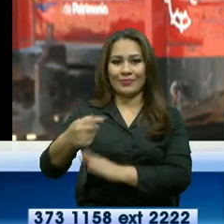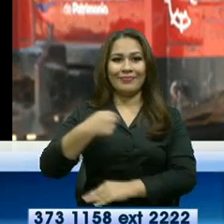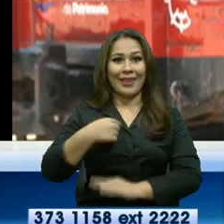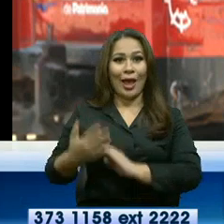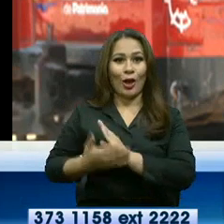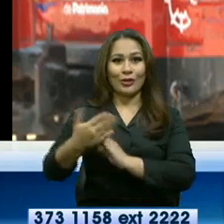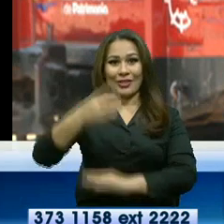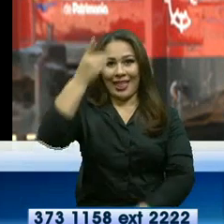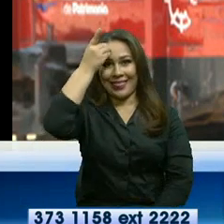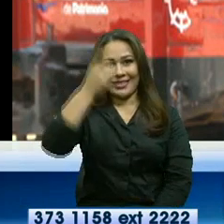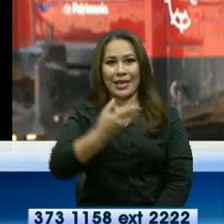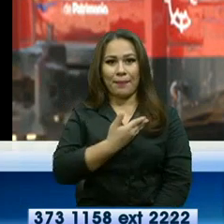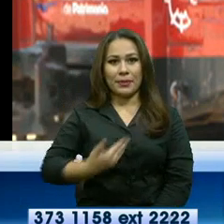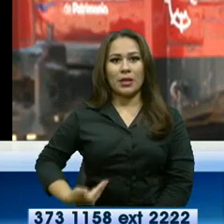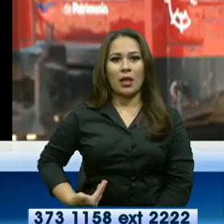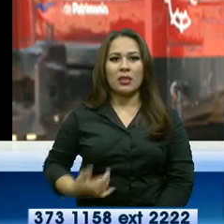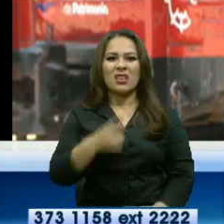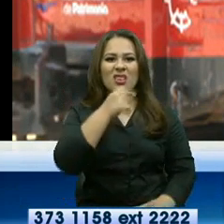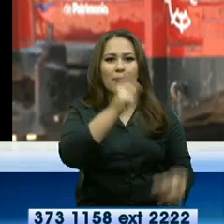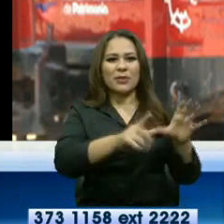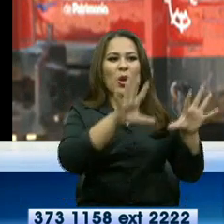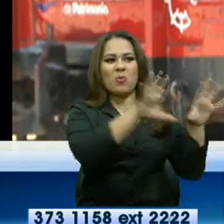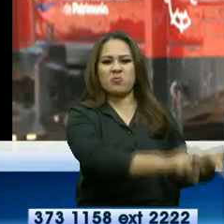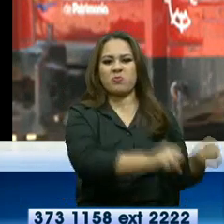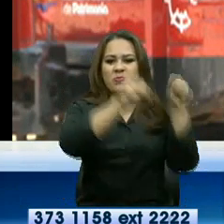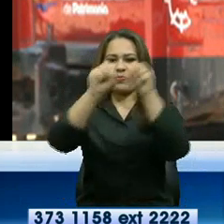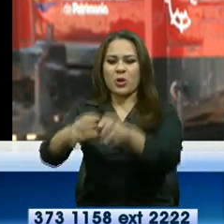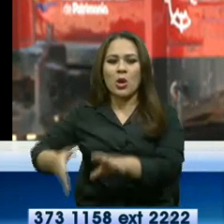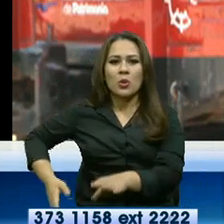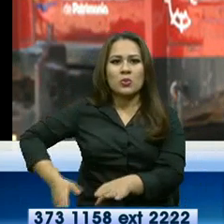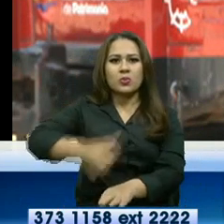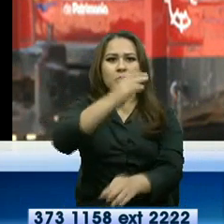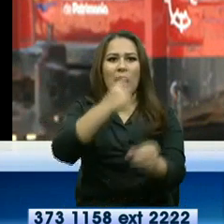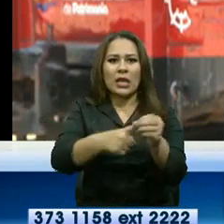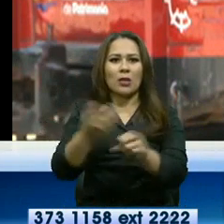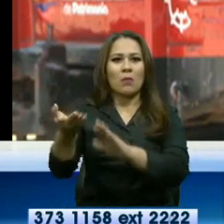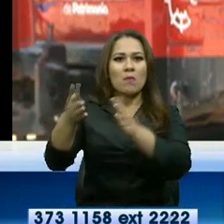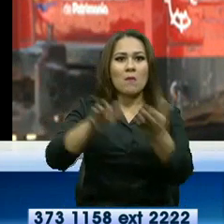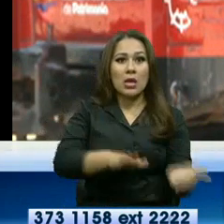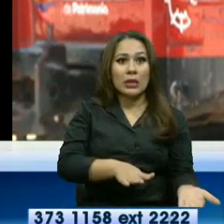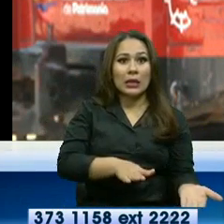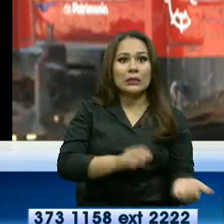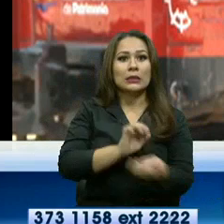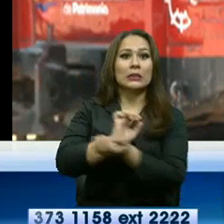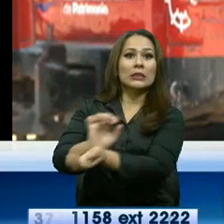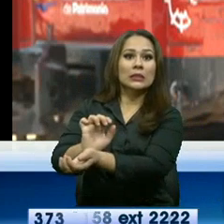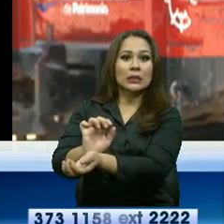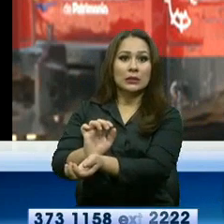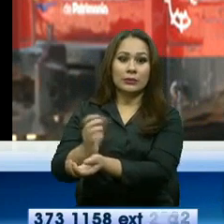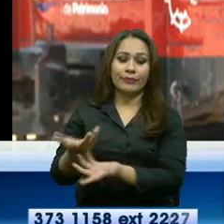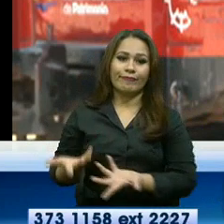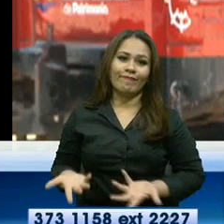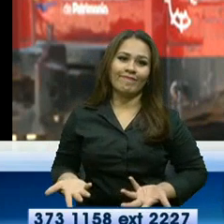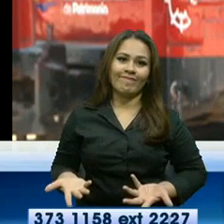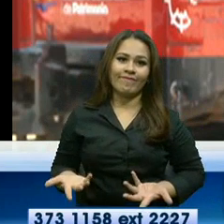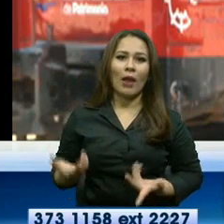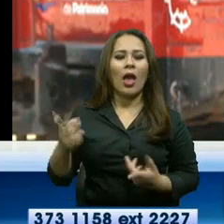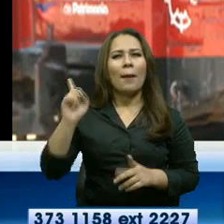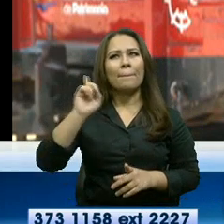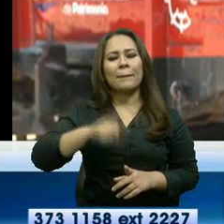construye, en el mismo ferrocarril, es subido hacia la ciudad capital, en calidad de prisionero. Estamos en